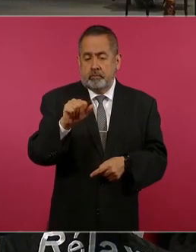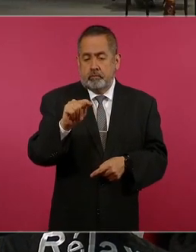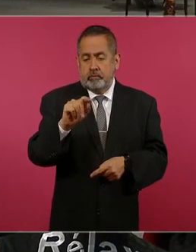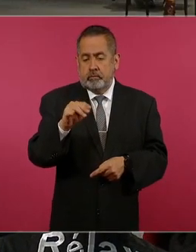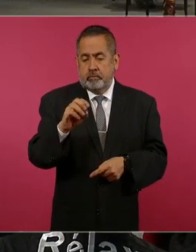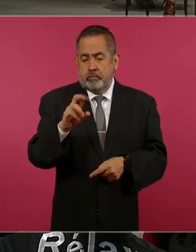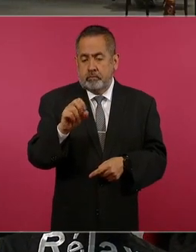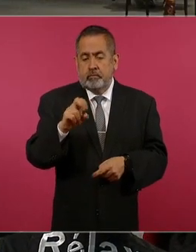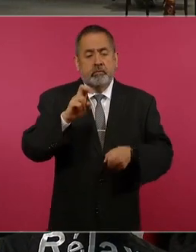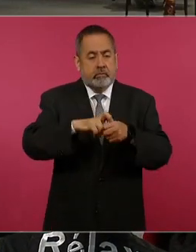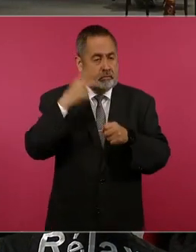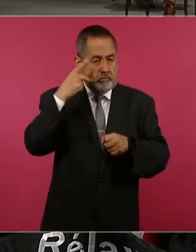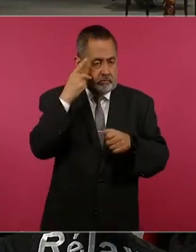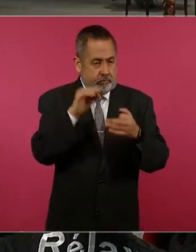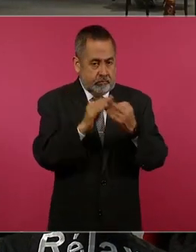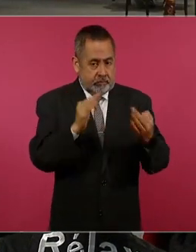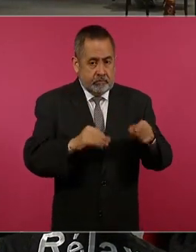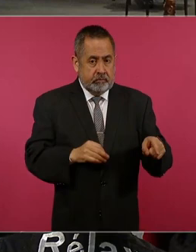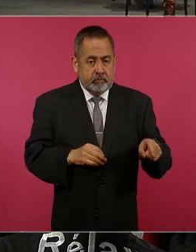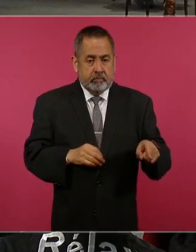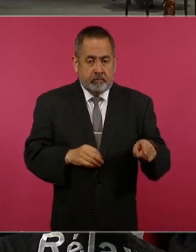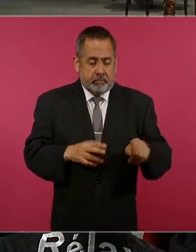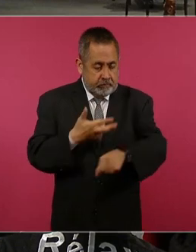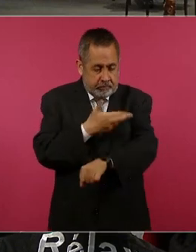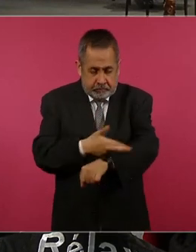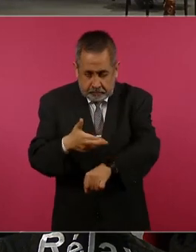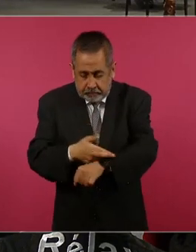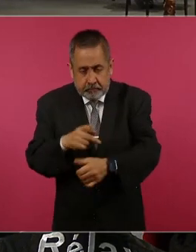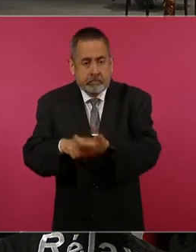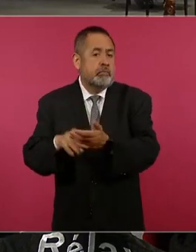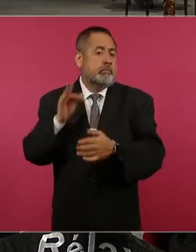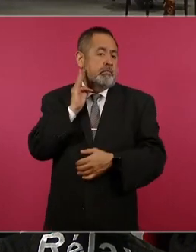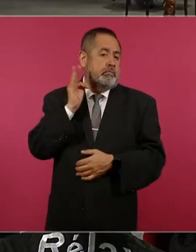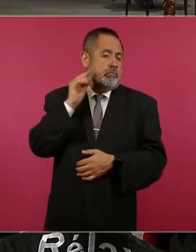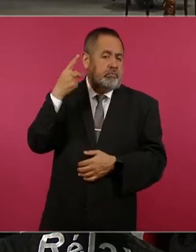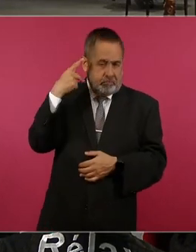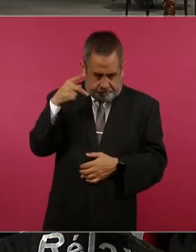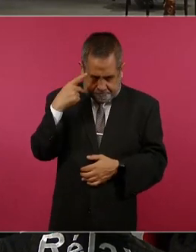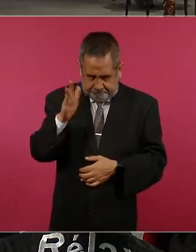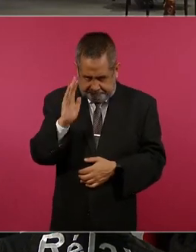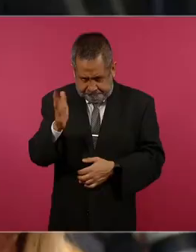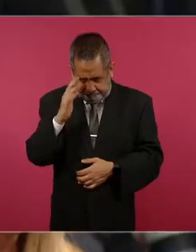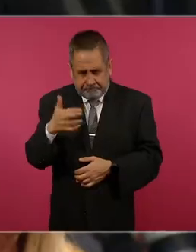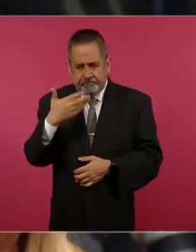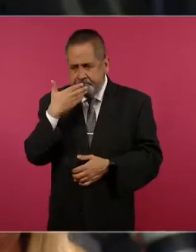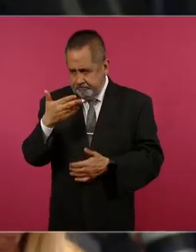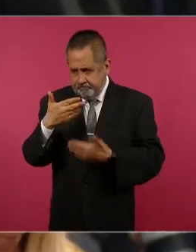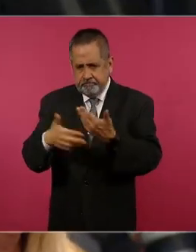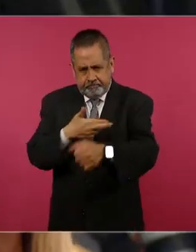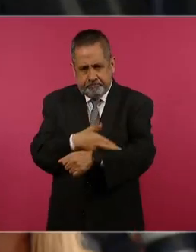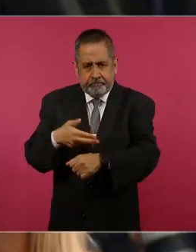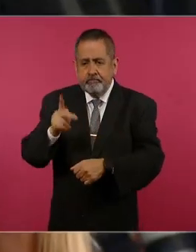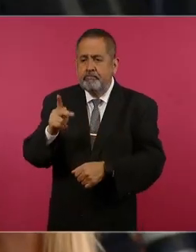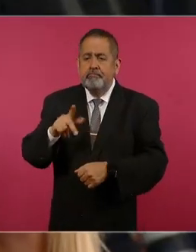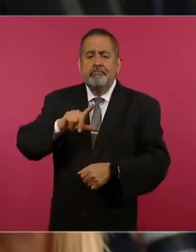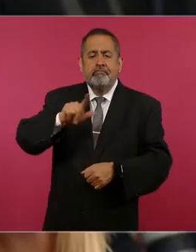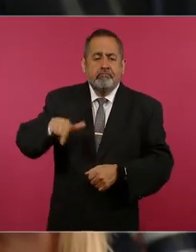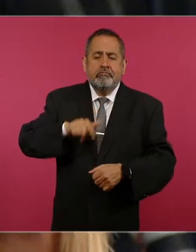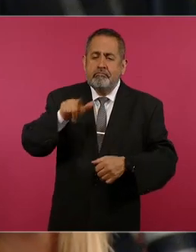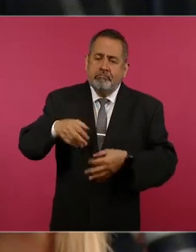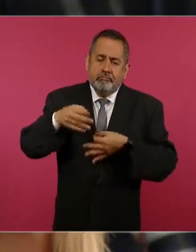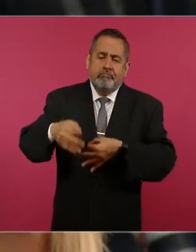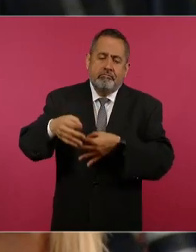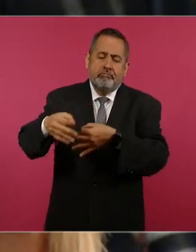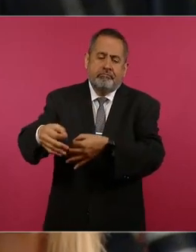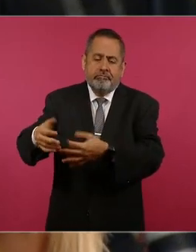Puebla, y que ya se avanzó con la Fiscalía de Puebla. Sin embargo, sigue habiendo dilaciones y eso, si se pudiera